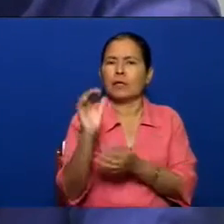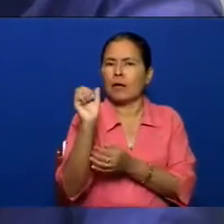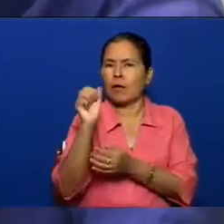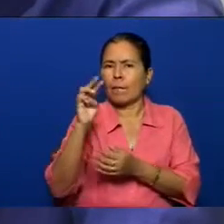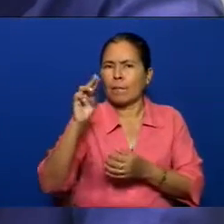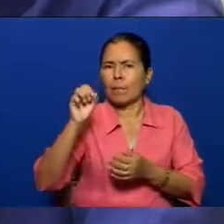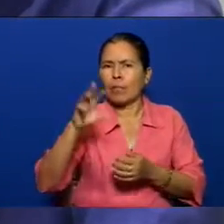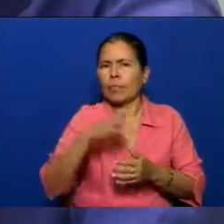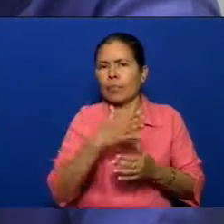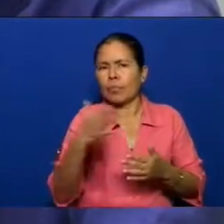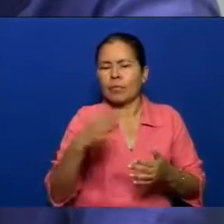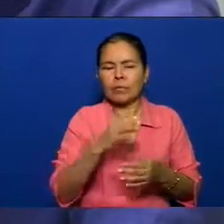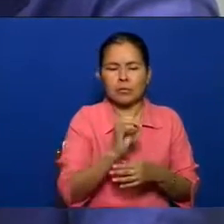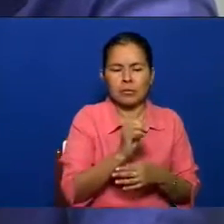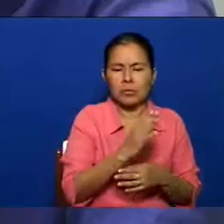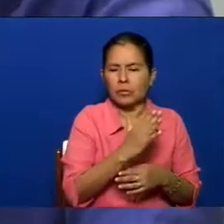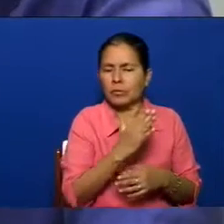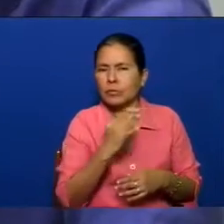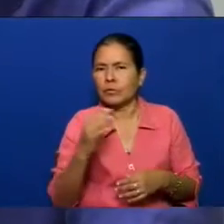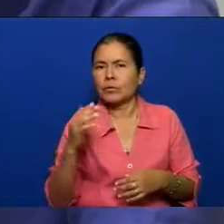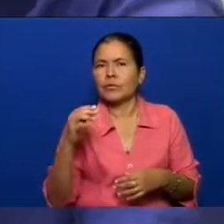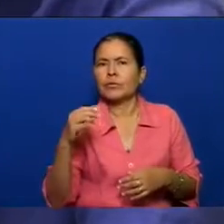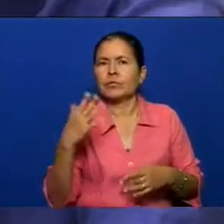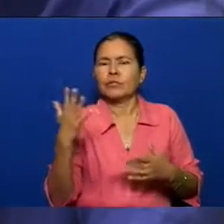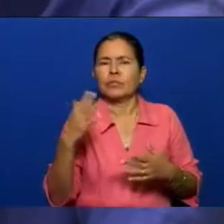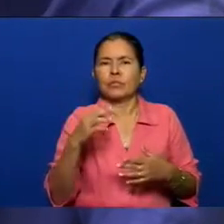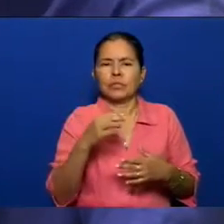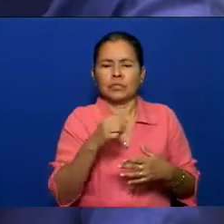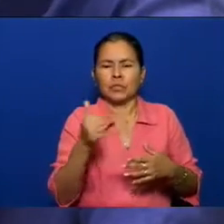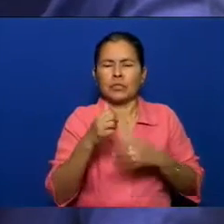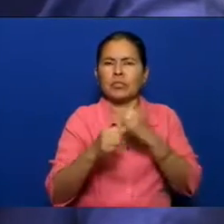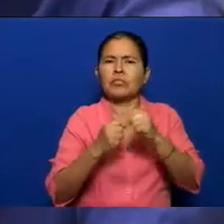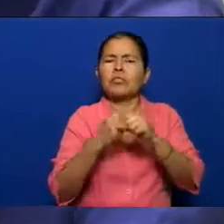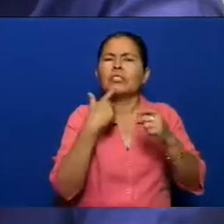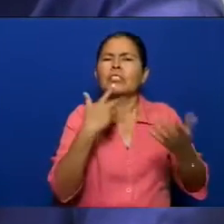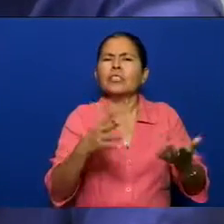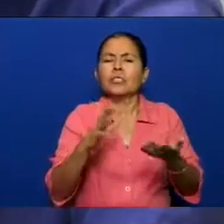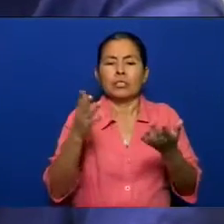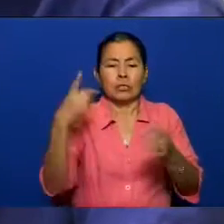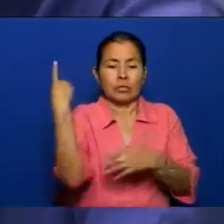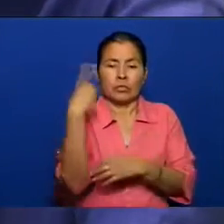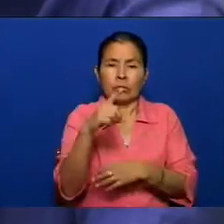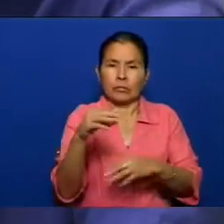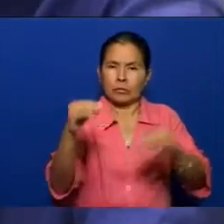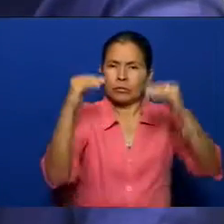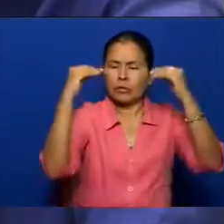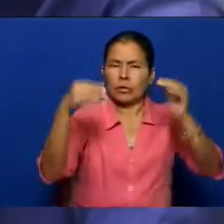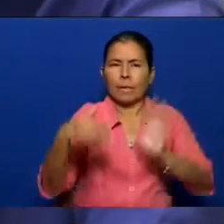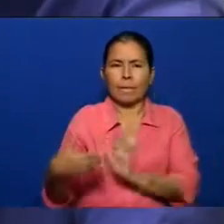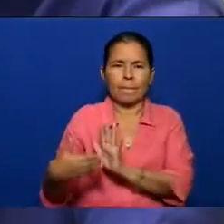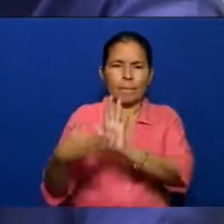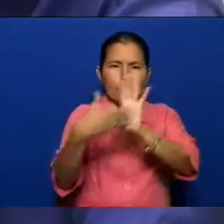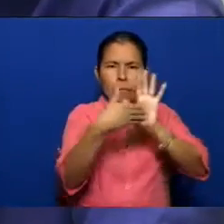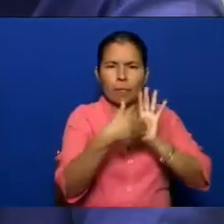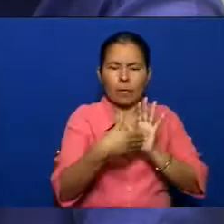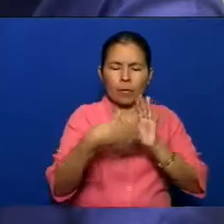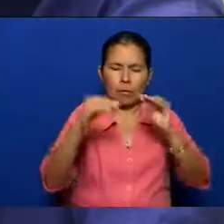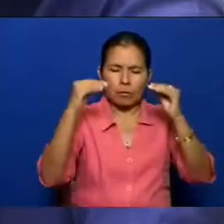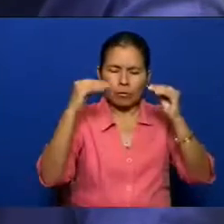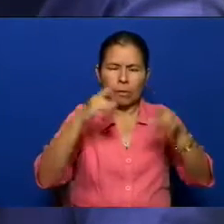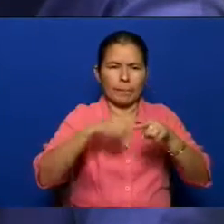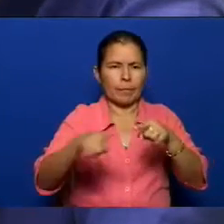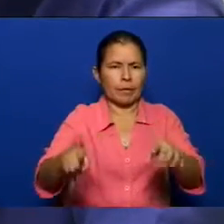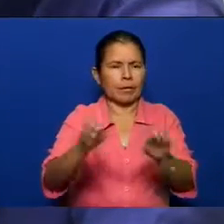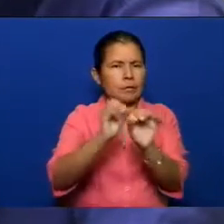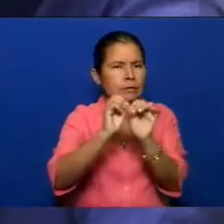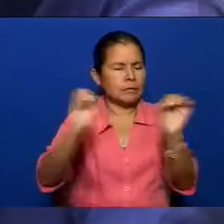años. El derecho a una educación, se ha instaurado en el país un modelo educativo gratuito,